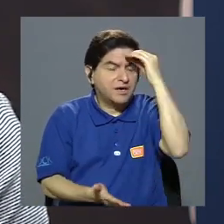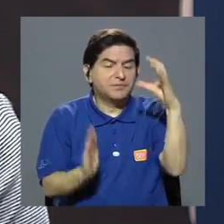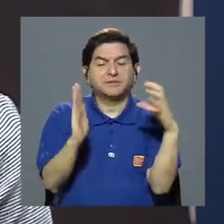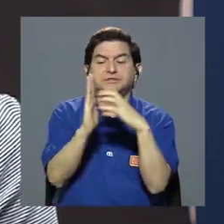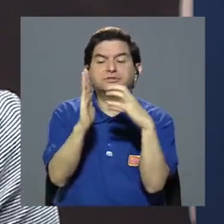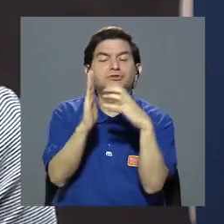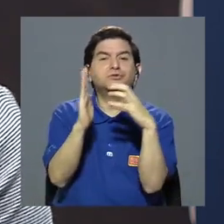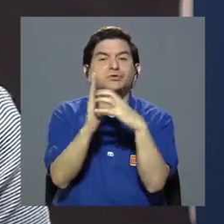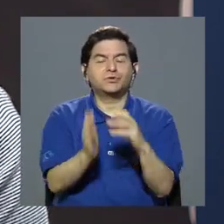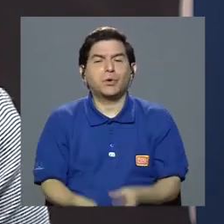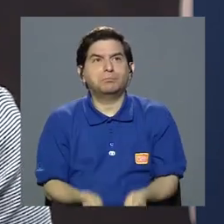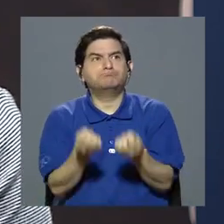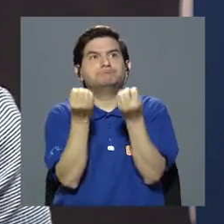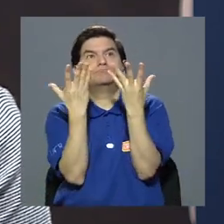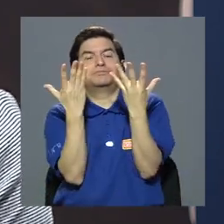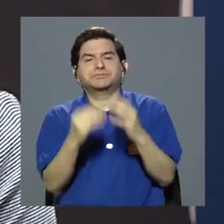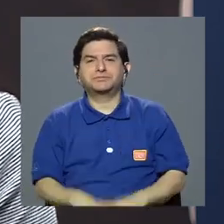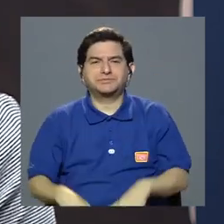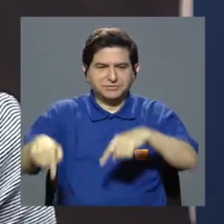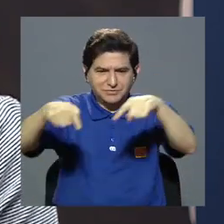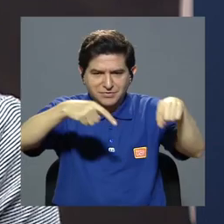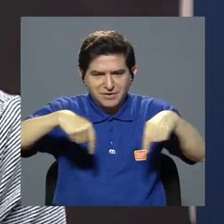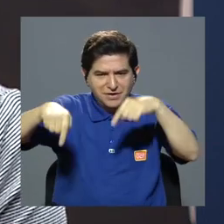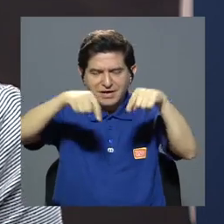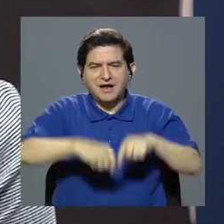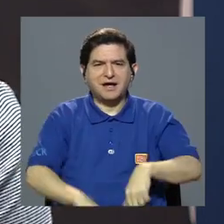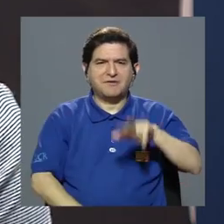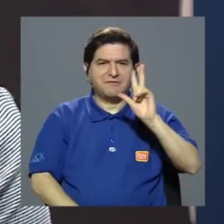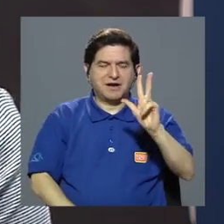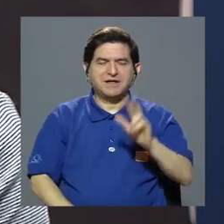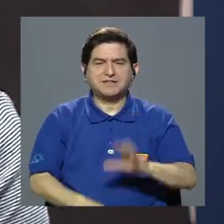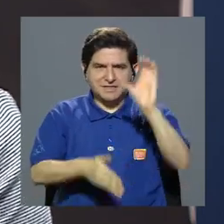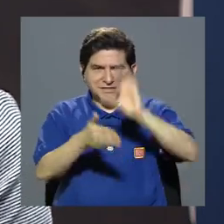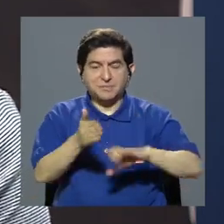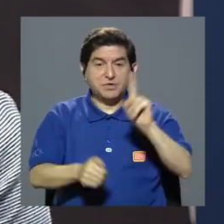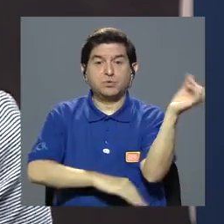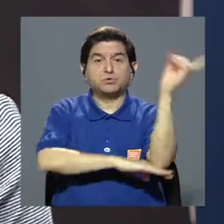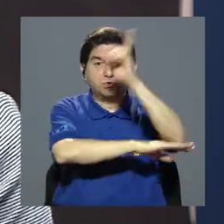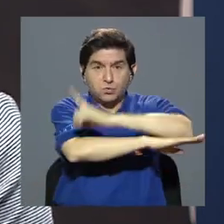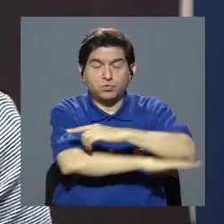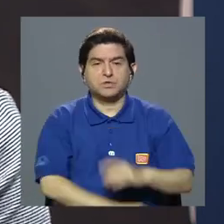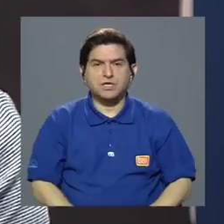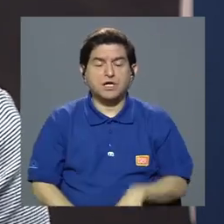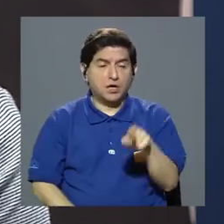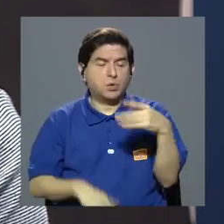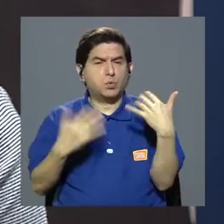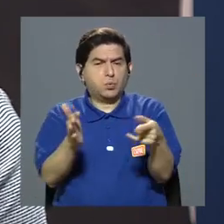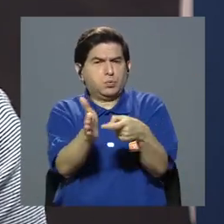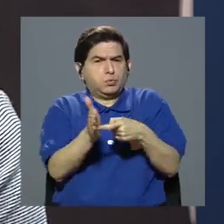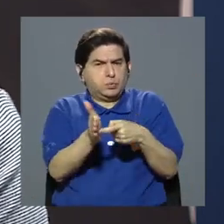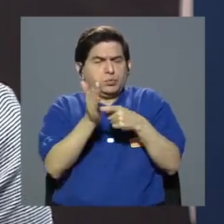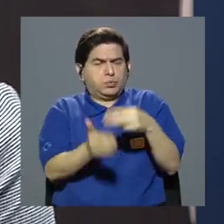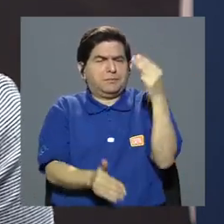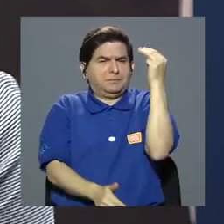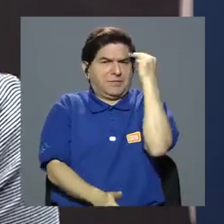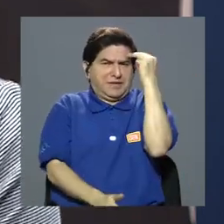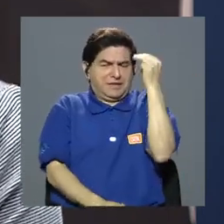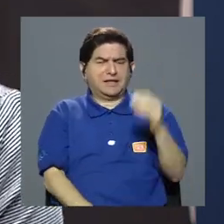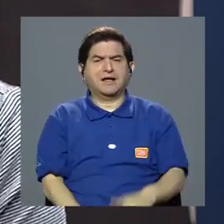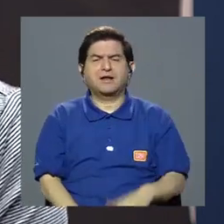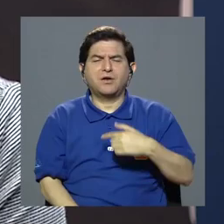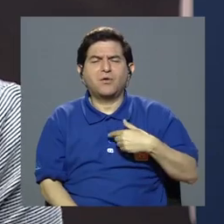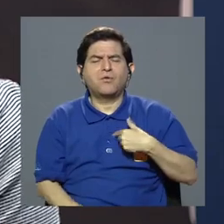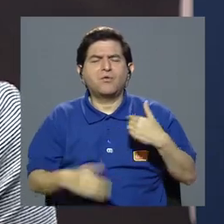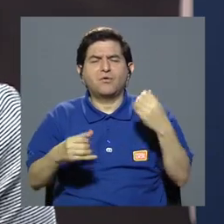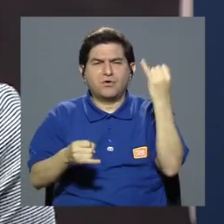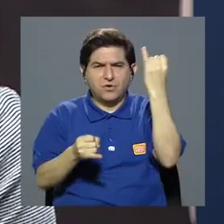aprenderse los guiones verdad que son bastantes grabamos tres episodios bueno un solo día entonces es bastante demandante en la parte mental